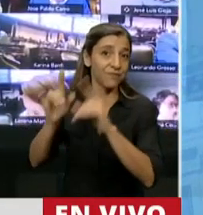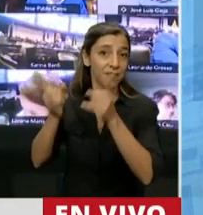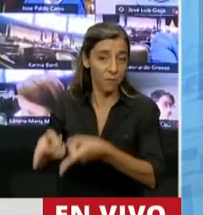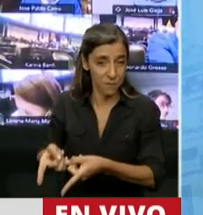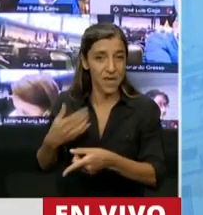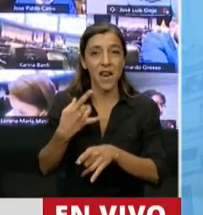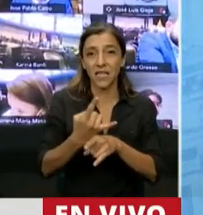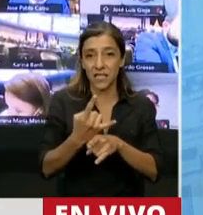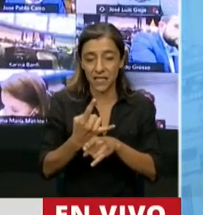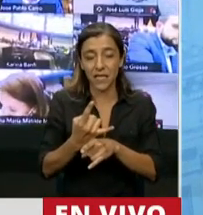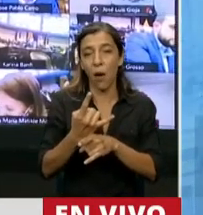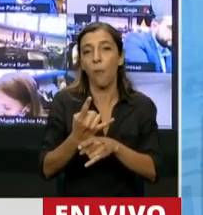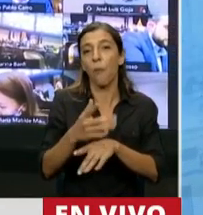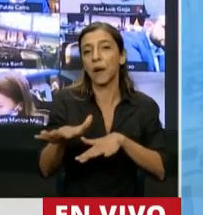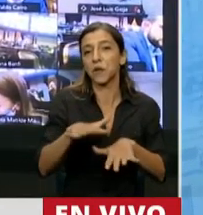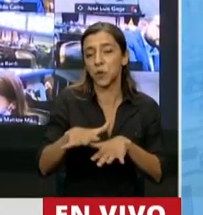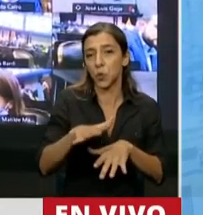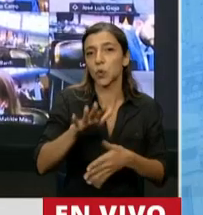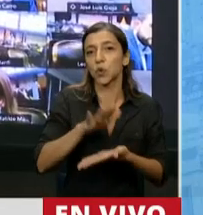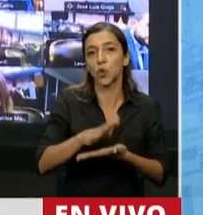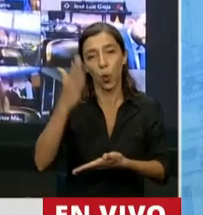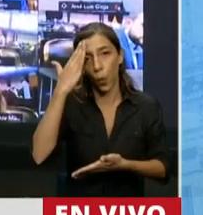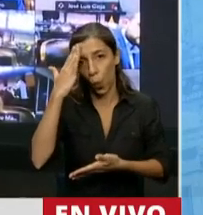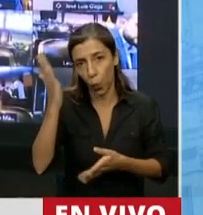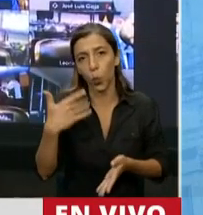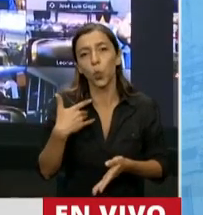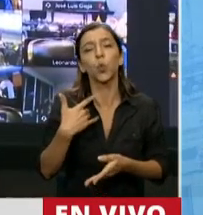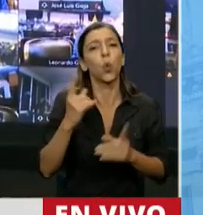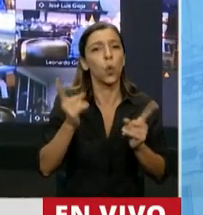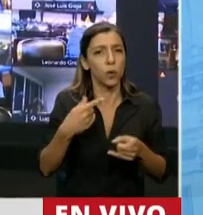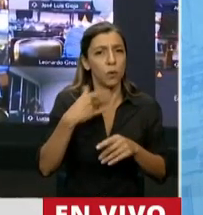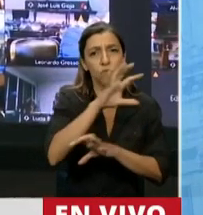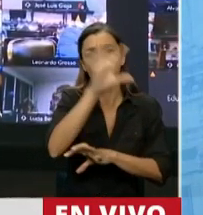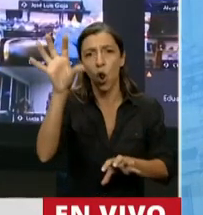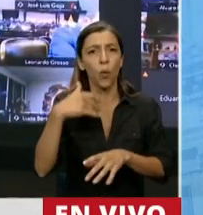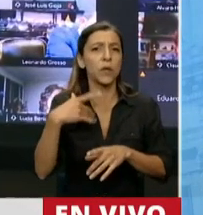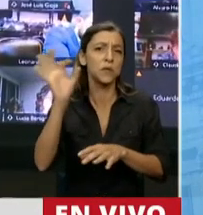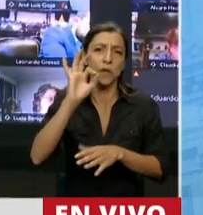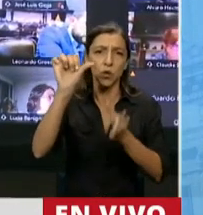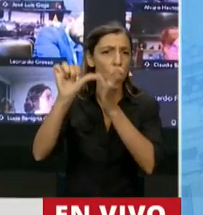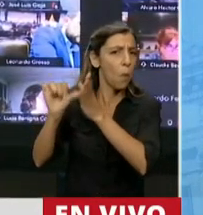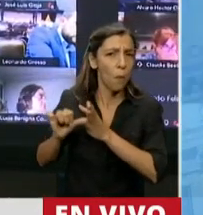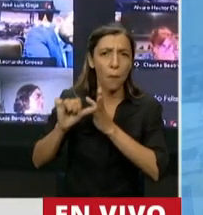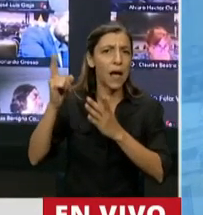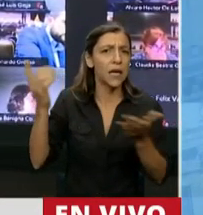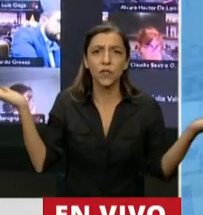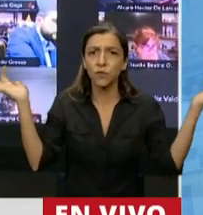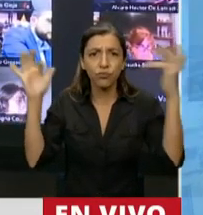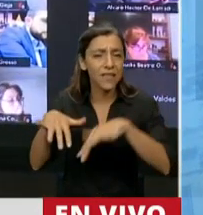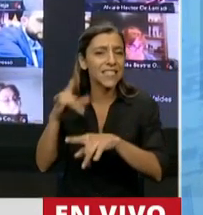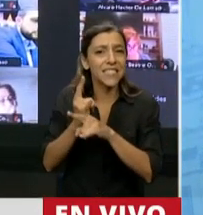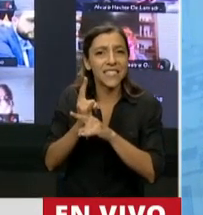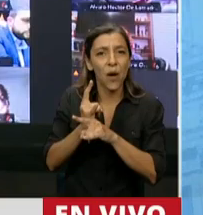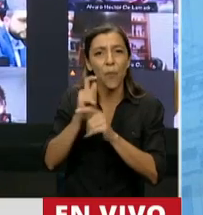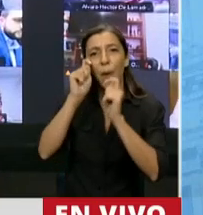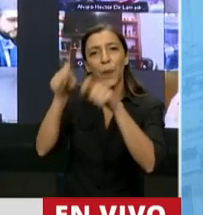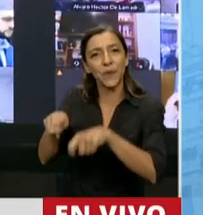ocurren en nuestro país, tanto del interior como aquellos que vienen del exterior, hacen su paso por ese